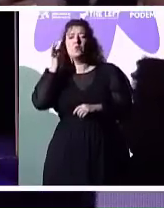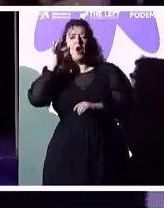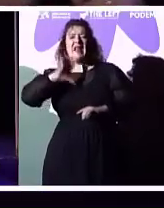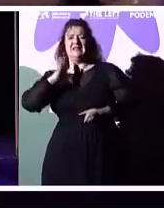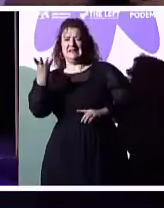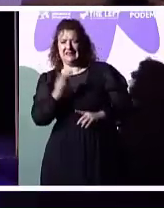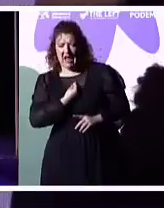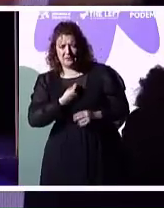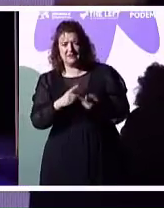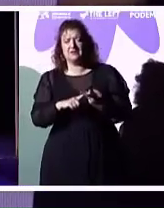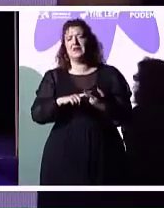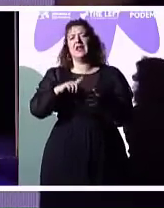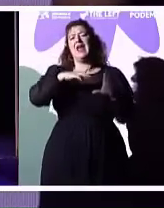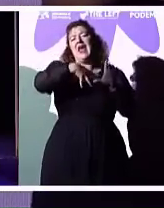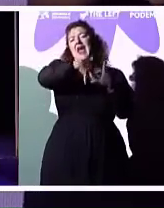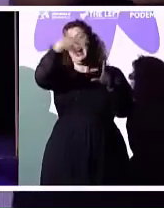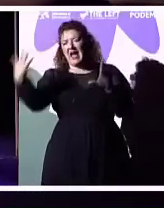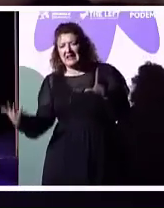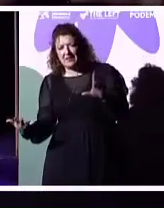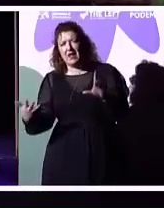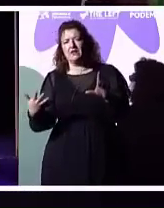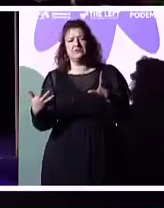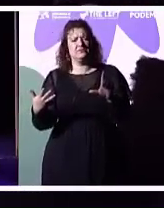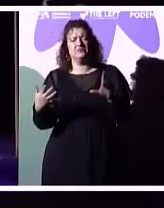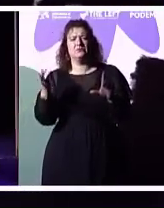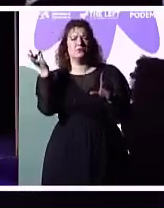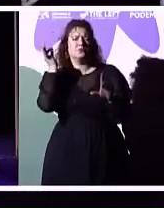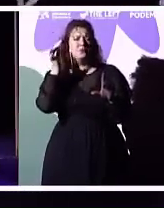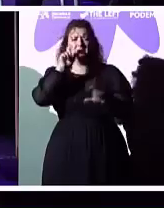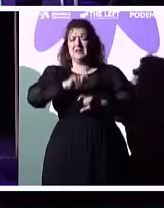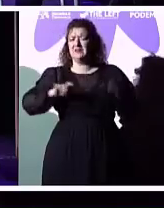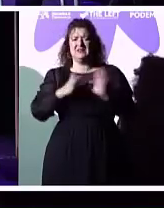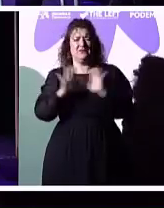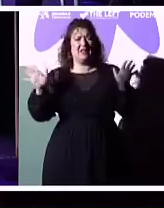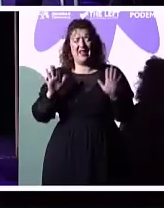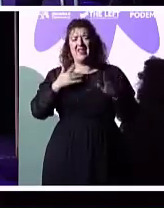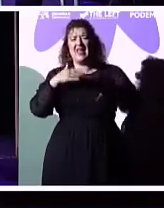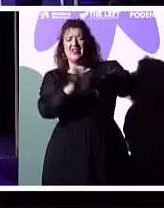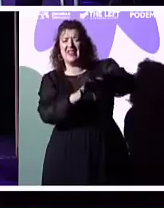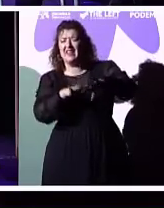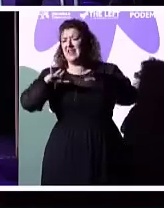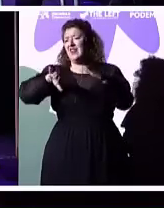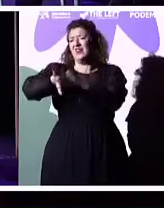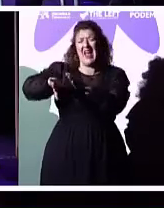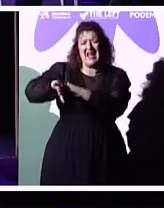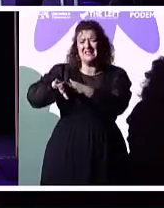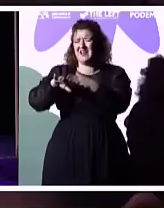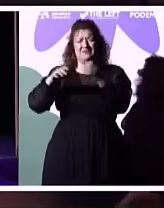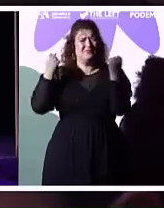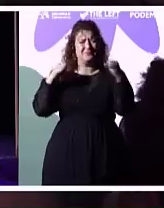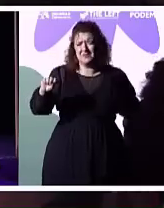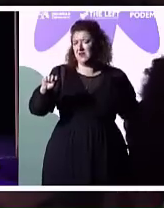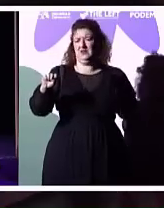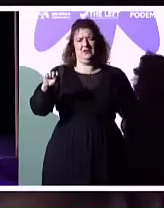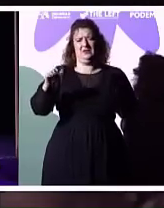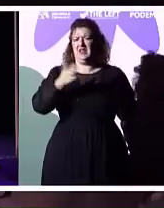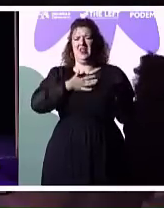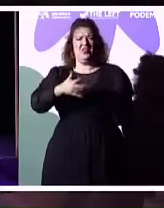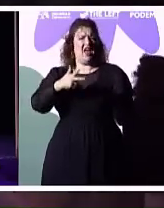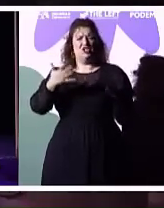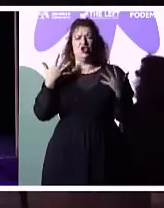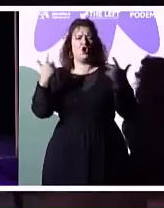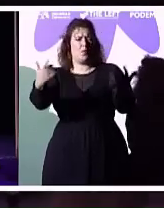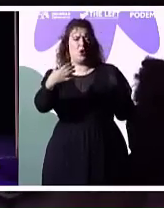lgtbi que ya no van a dejar que nadie ni desde la izquierda ni desde la derecha le robe sus